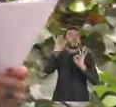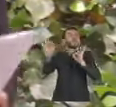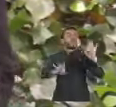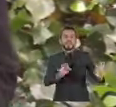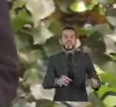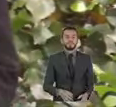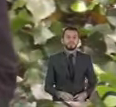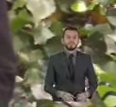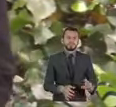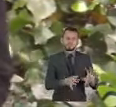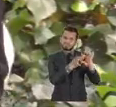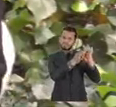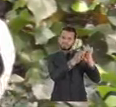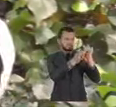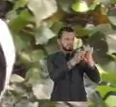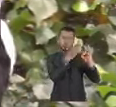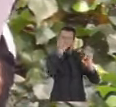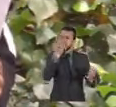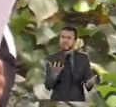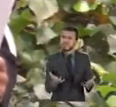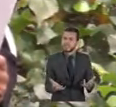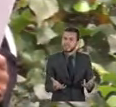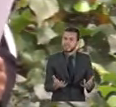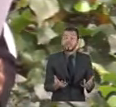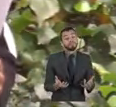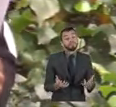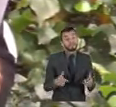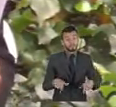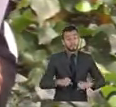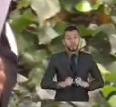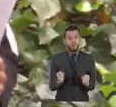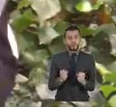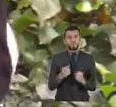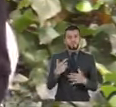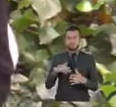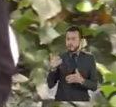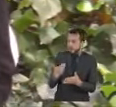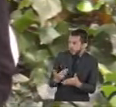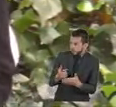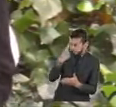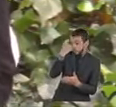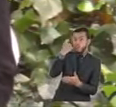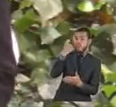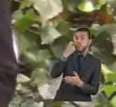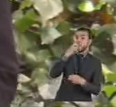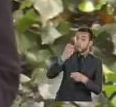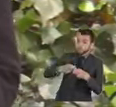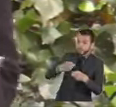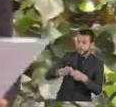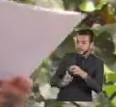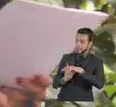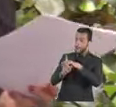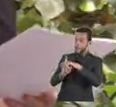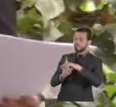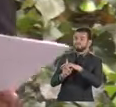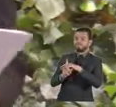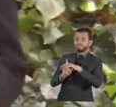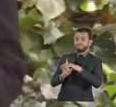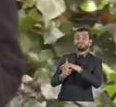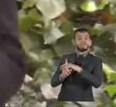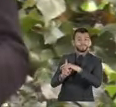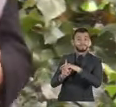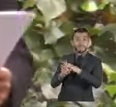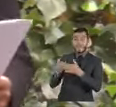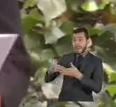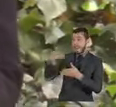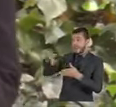que Bogotá en este momento enfrenta uno de los mayores retos de su historia. La ciudad no solo debe encontrar la forma de superar todos los escollos